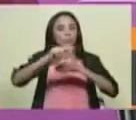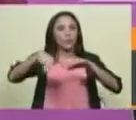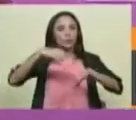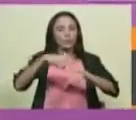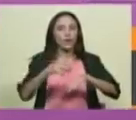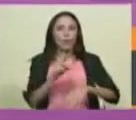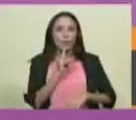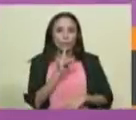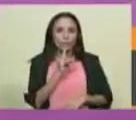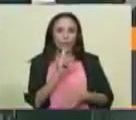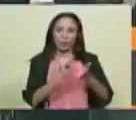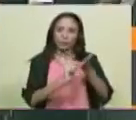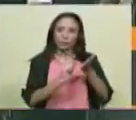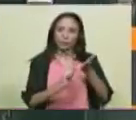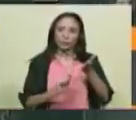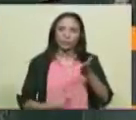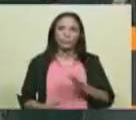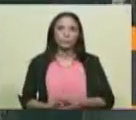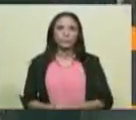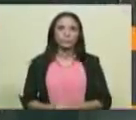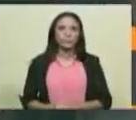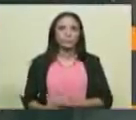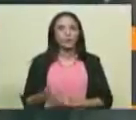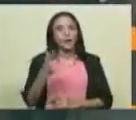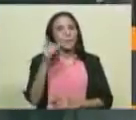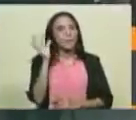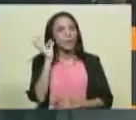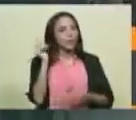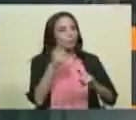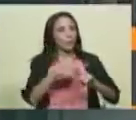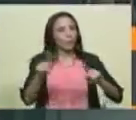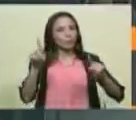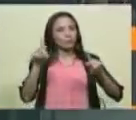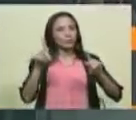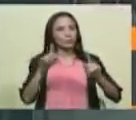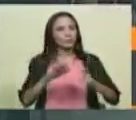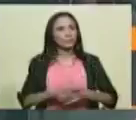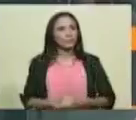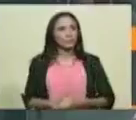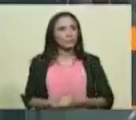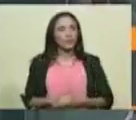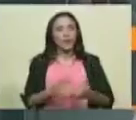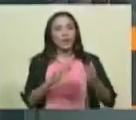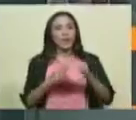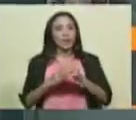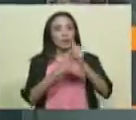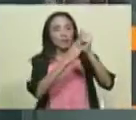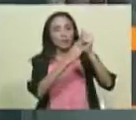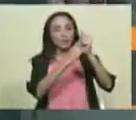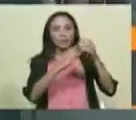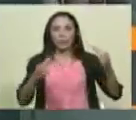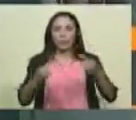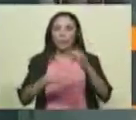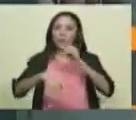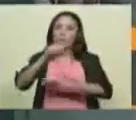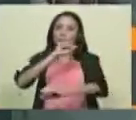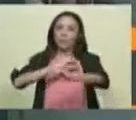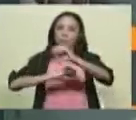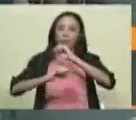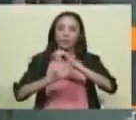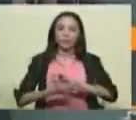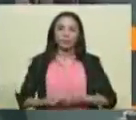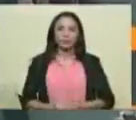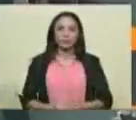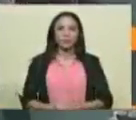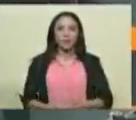Honduras. Doris González, vocera nacional del movimiento Frente de Resistencia Urbana,